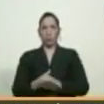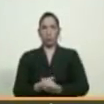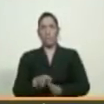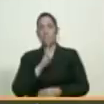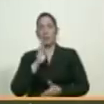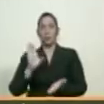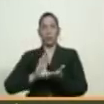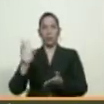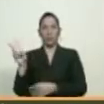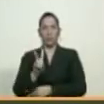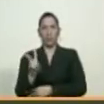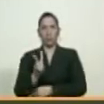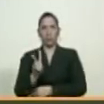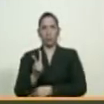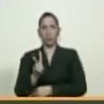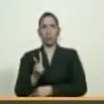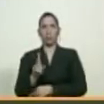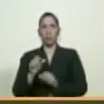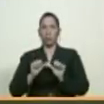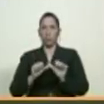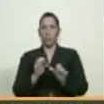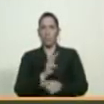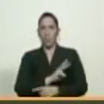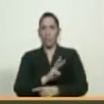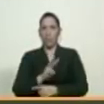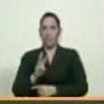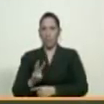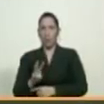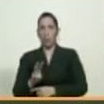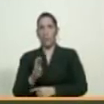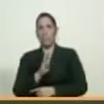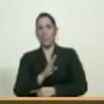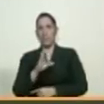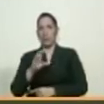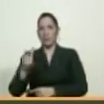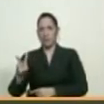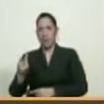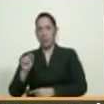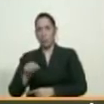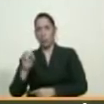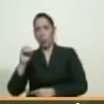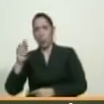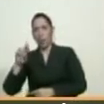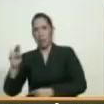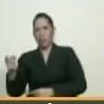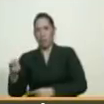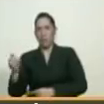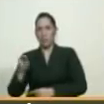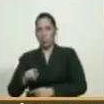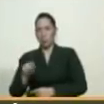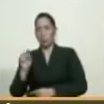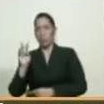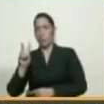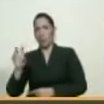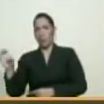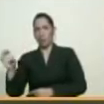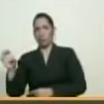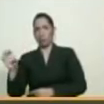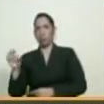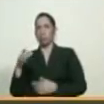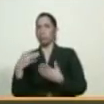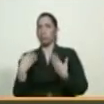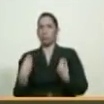Central de Venezuela publicará en su página web, como ya lo indicó el presidente del ente emisor, el tipo de cambio promedio ponderado de las